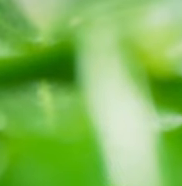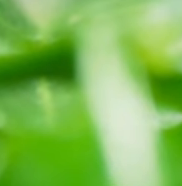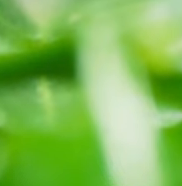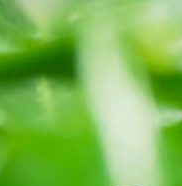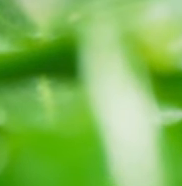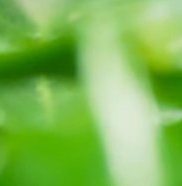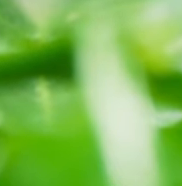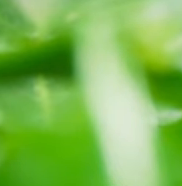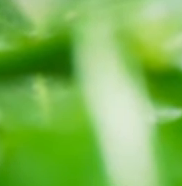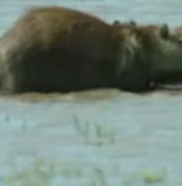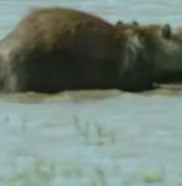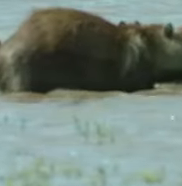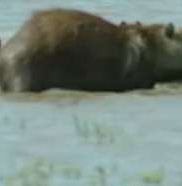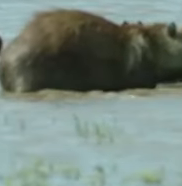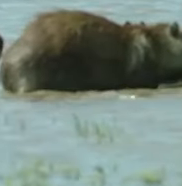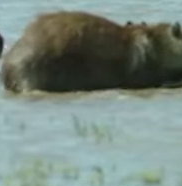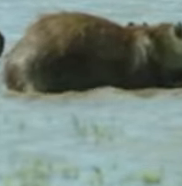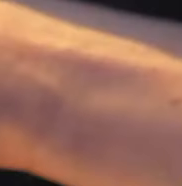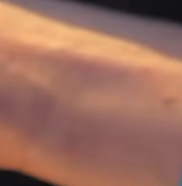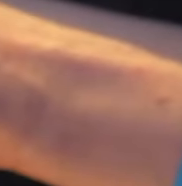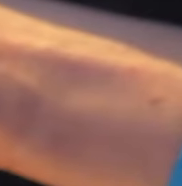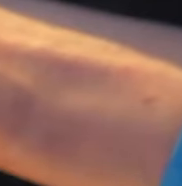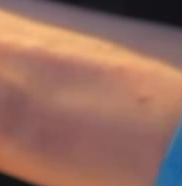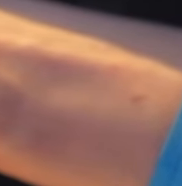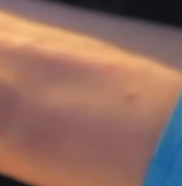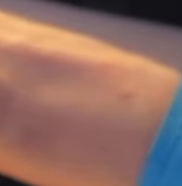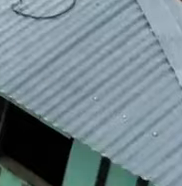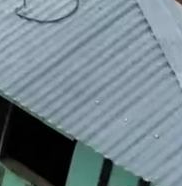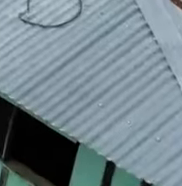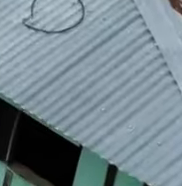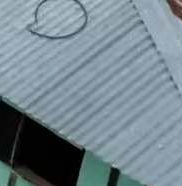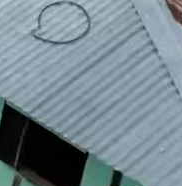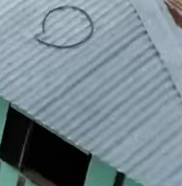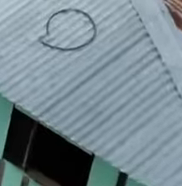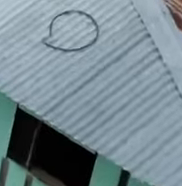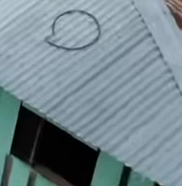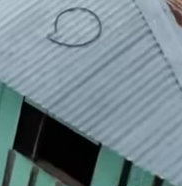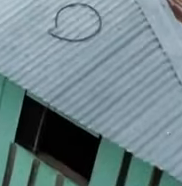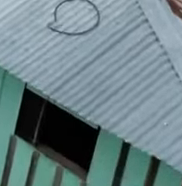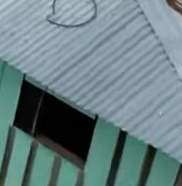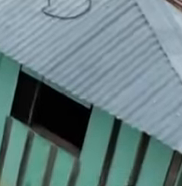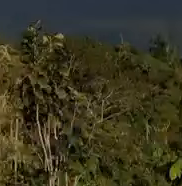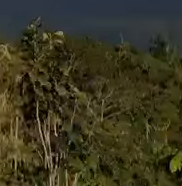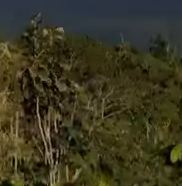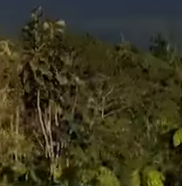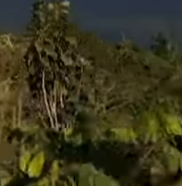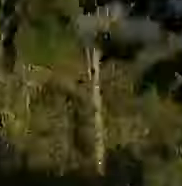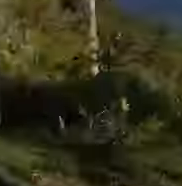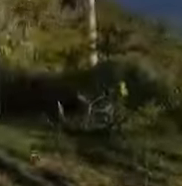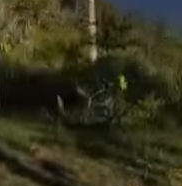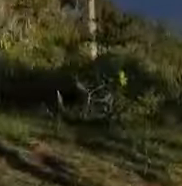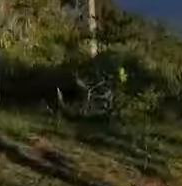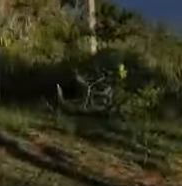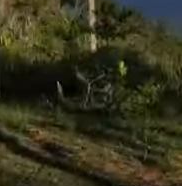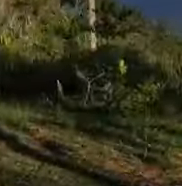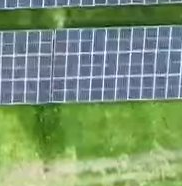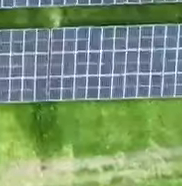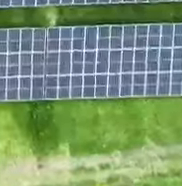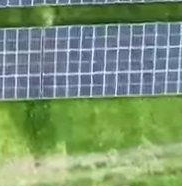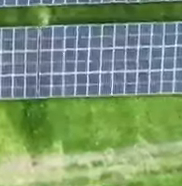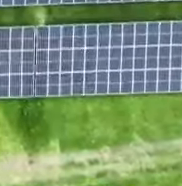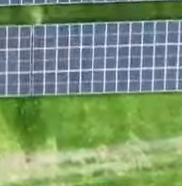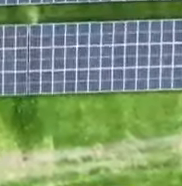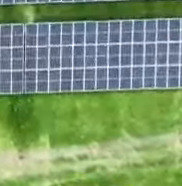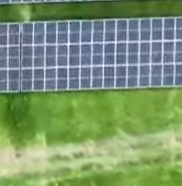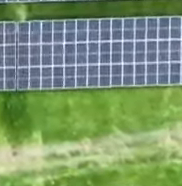bajar. Un encuentro para lograr acuerdos, compromisos científicos y de aprendizaje. Demostrar que es factible